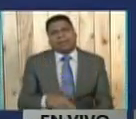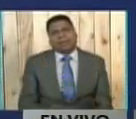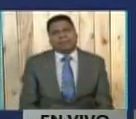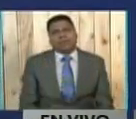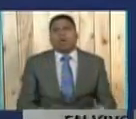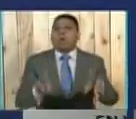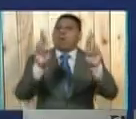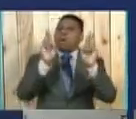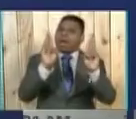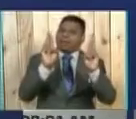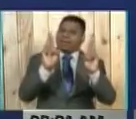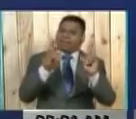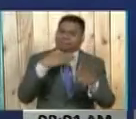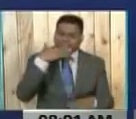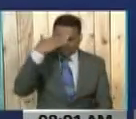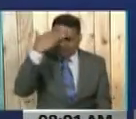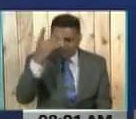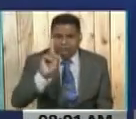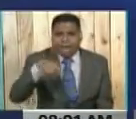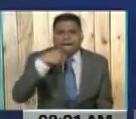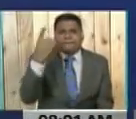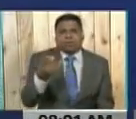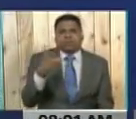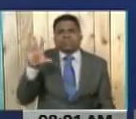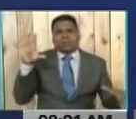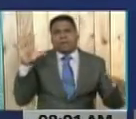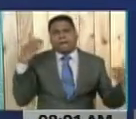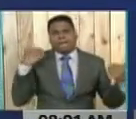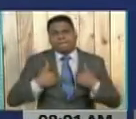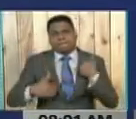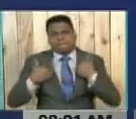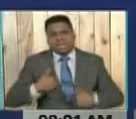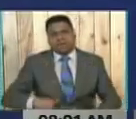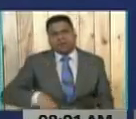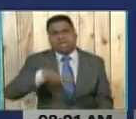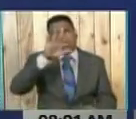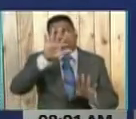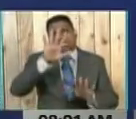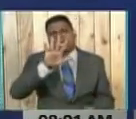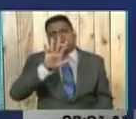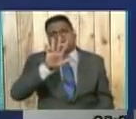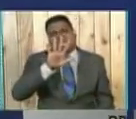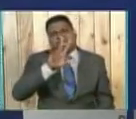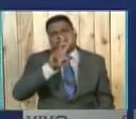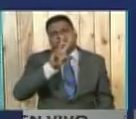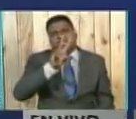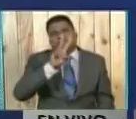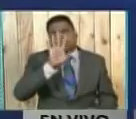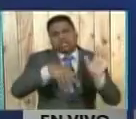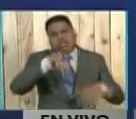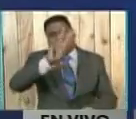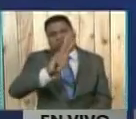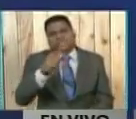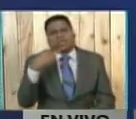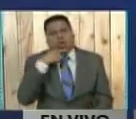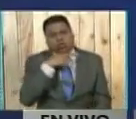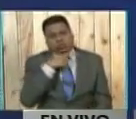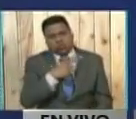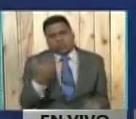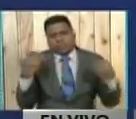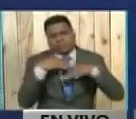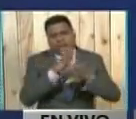ojalá el próximo miércoles 12 de octubre los ministros de energía de nuestros países